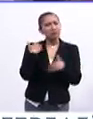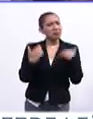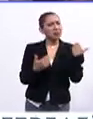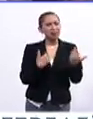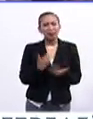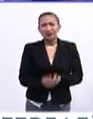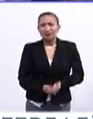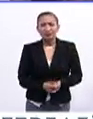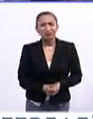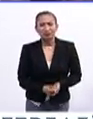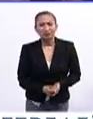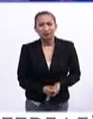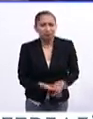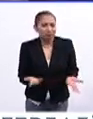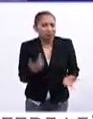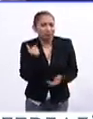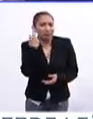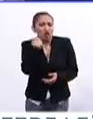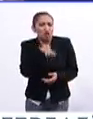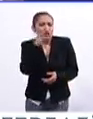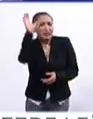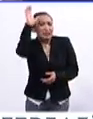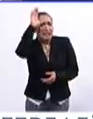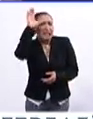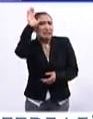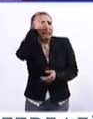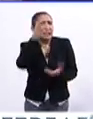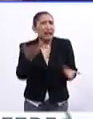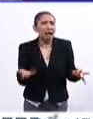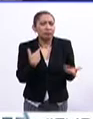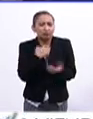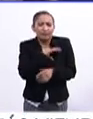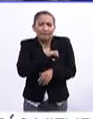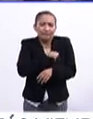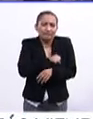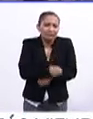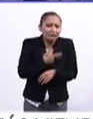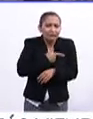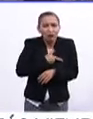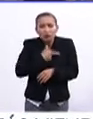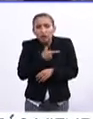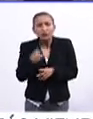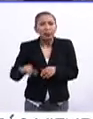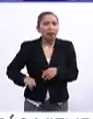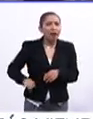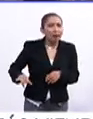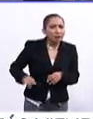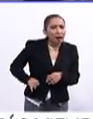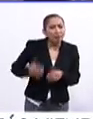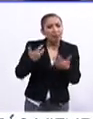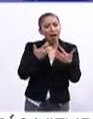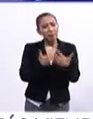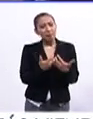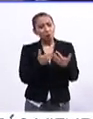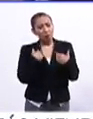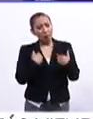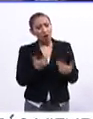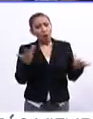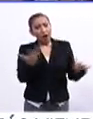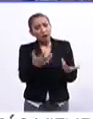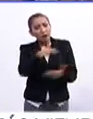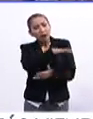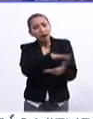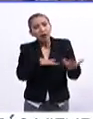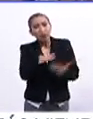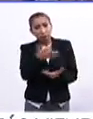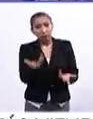bien, porque bueno, pues para nosotros la ciencia es apasionante, es muy interesante, es una empresa humana, con todo